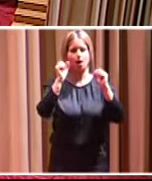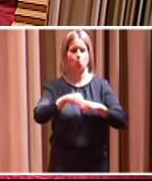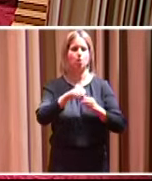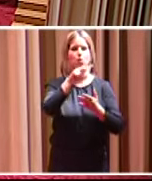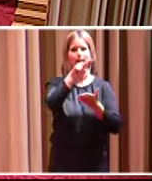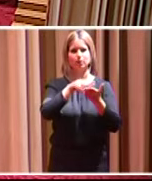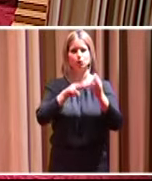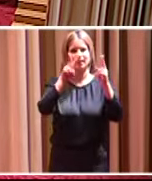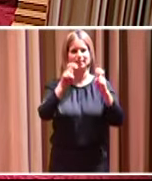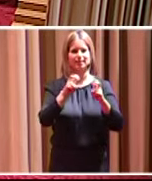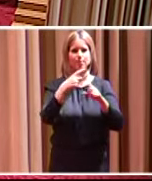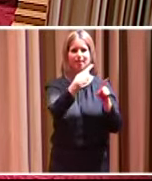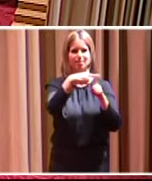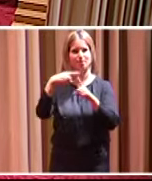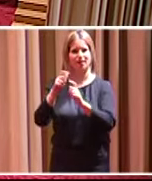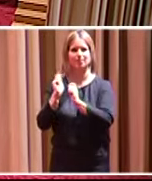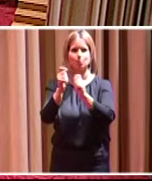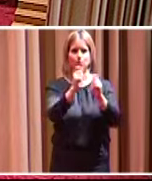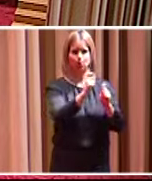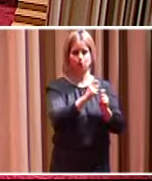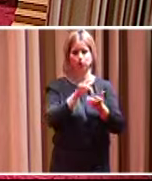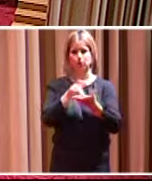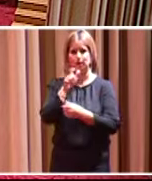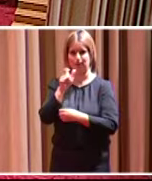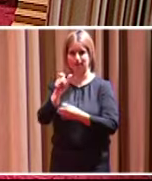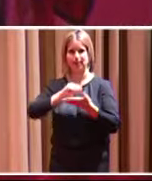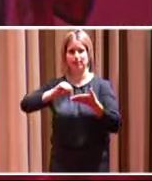la concesión de las diferentes distinciones. Tiene la palabra.